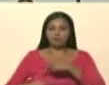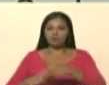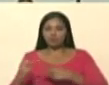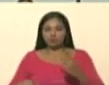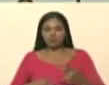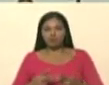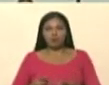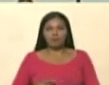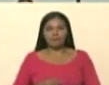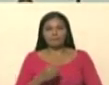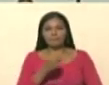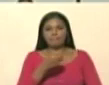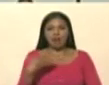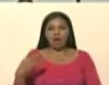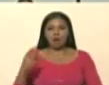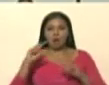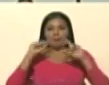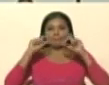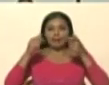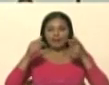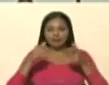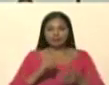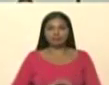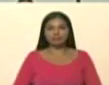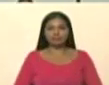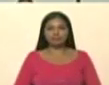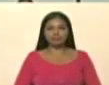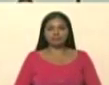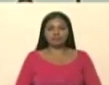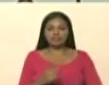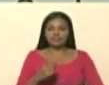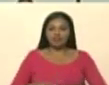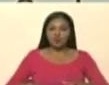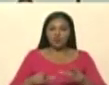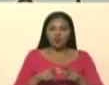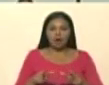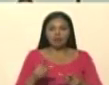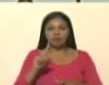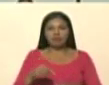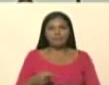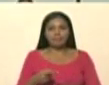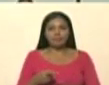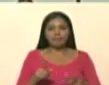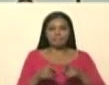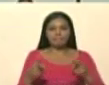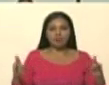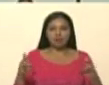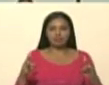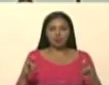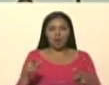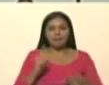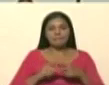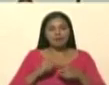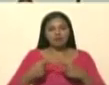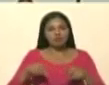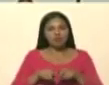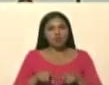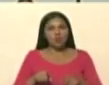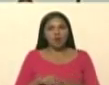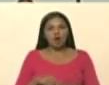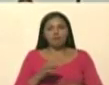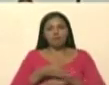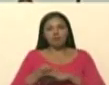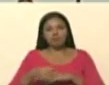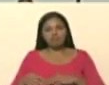blanco maíz está planta procesadora queda en el sector pasoancho vía el palito parroquia miguel peña municipio